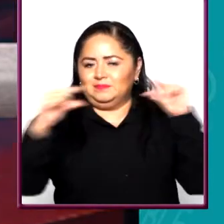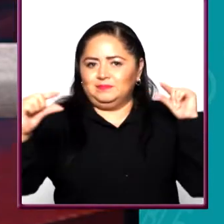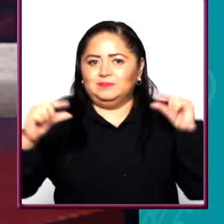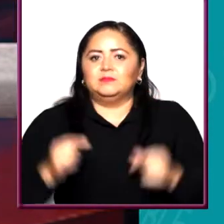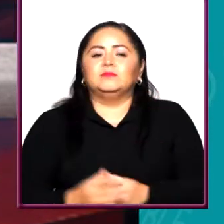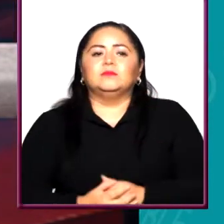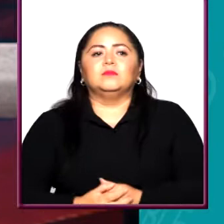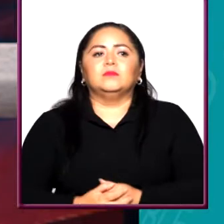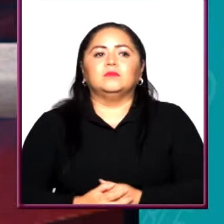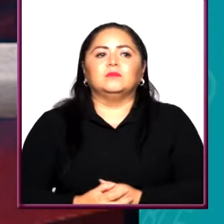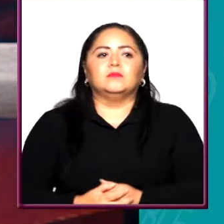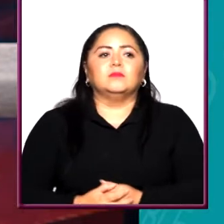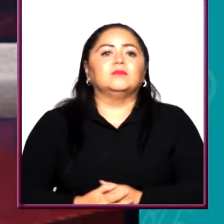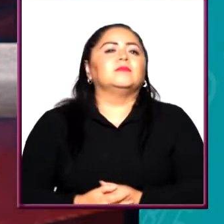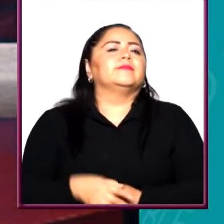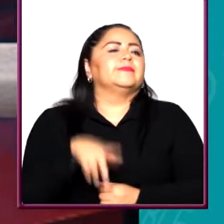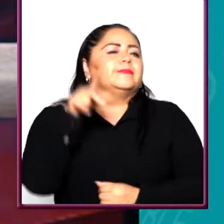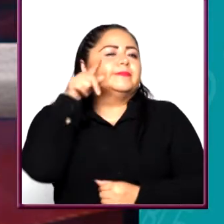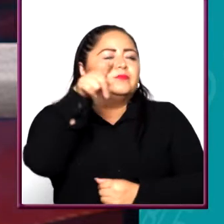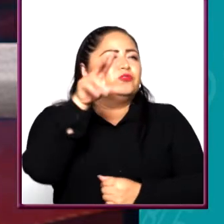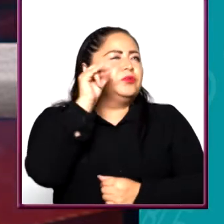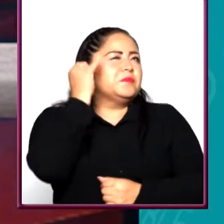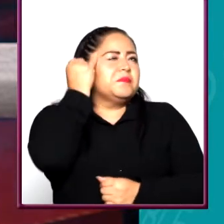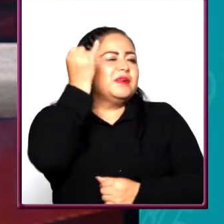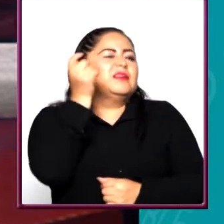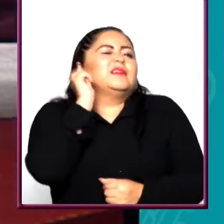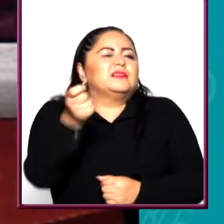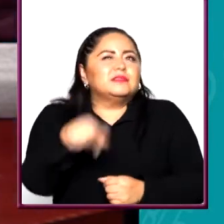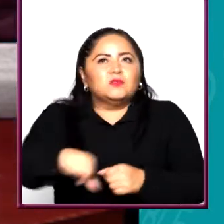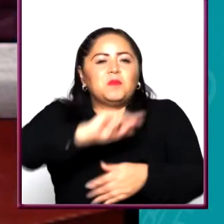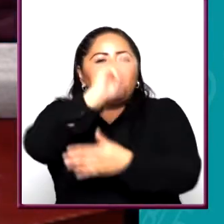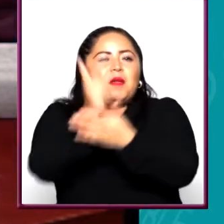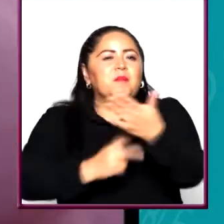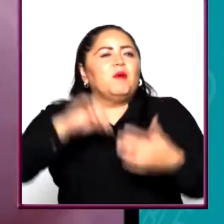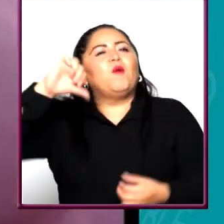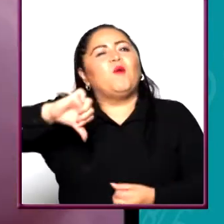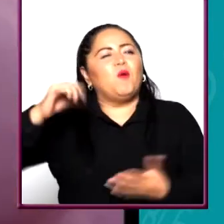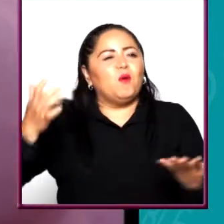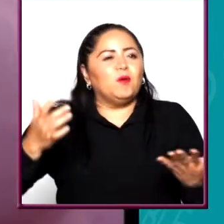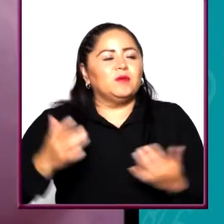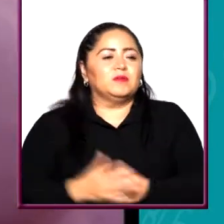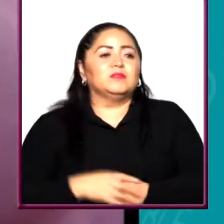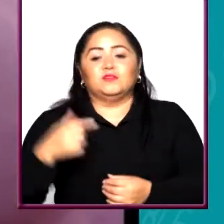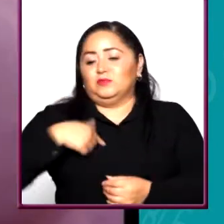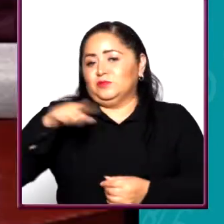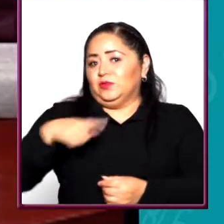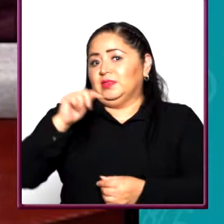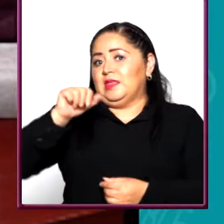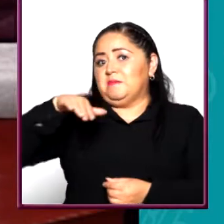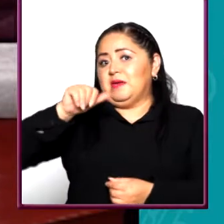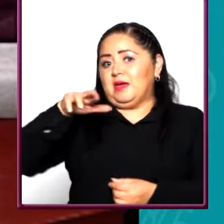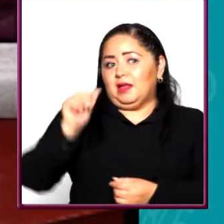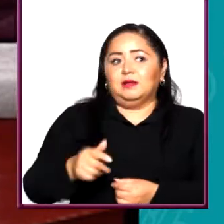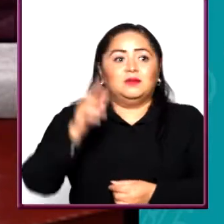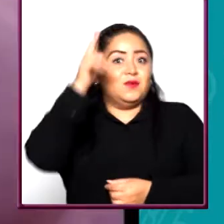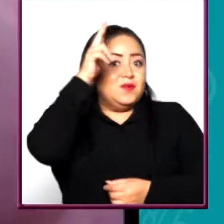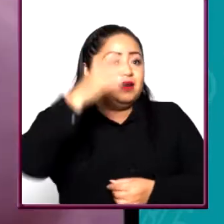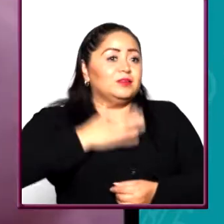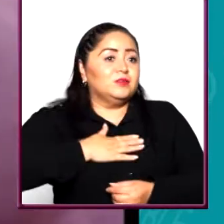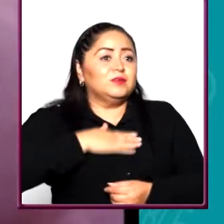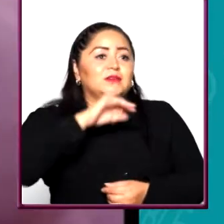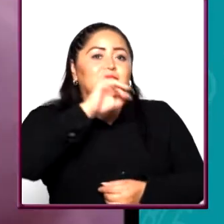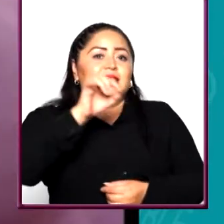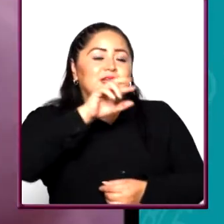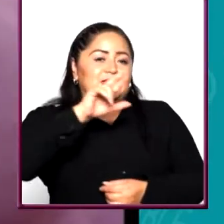sus letras. ¿A que no te imaginas de qué trata el programa de hoy? Por cierto, soy Tamara de Anda.